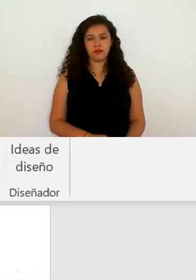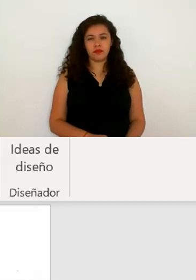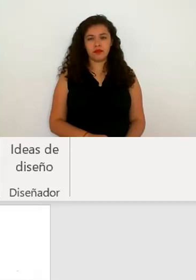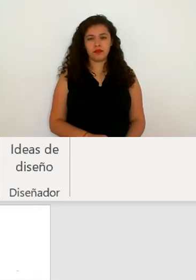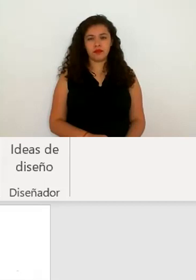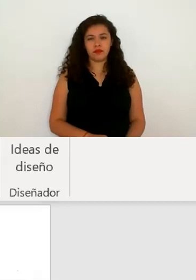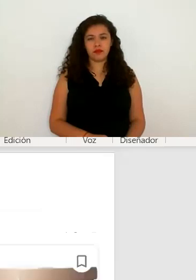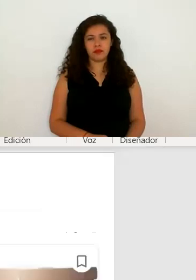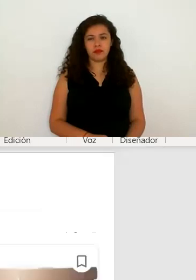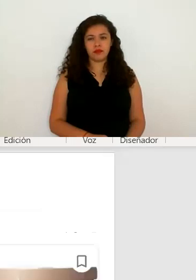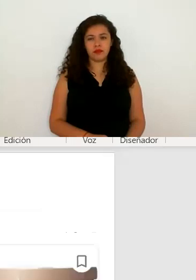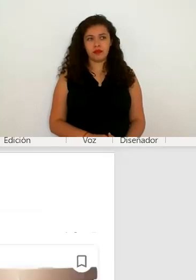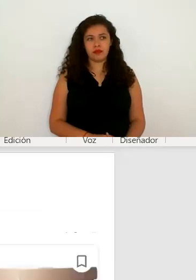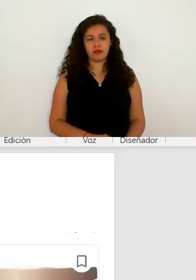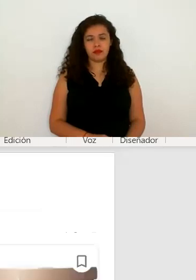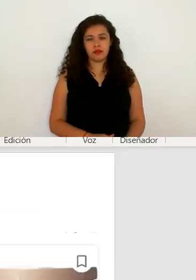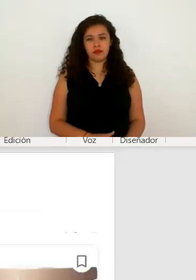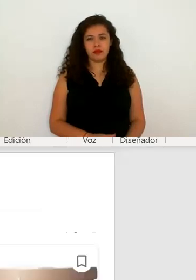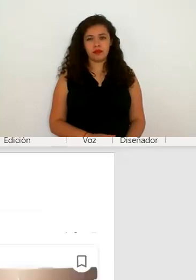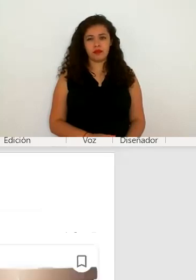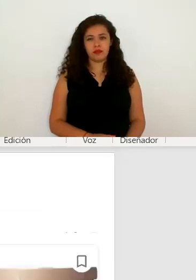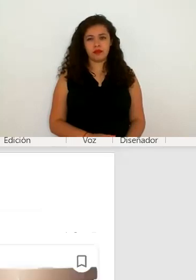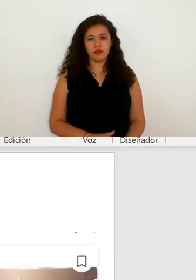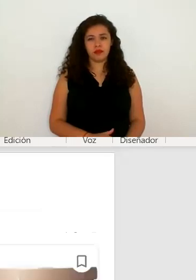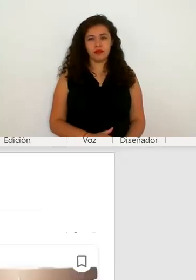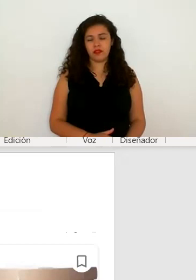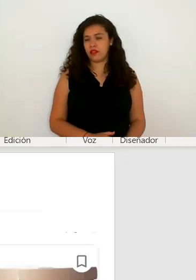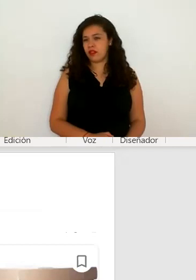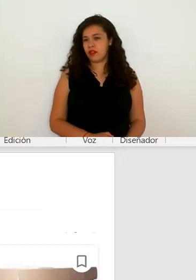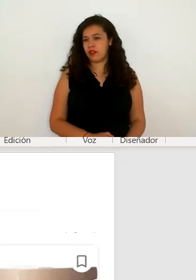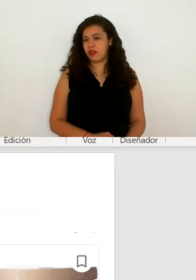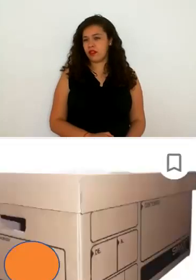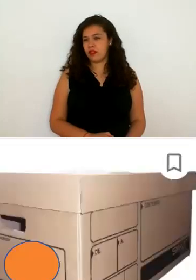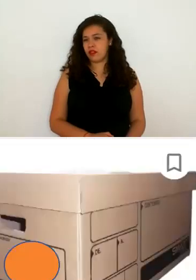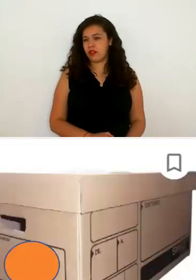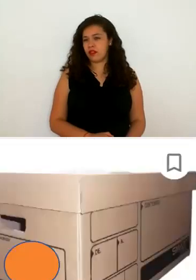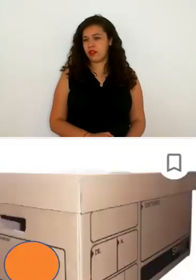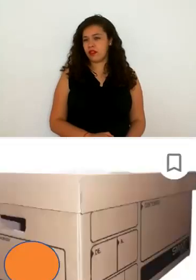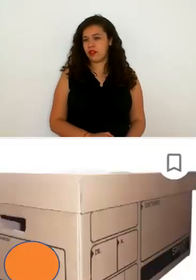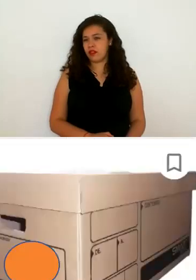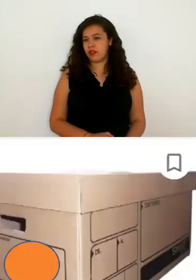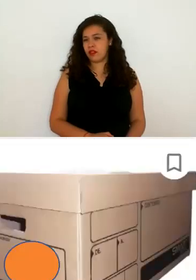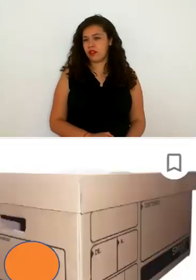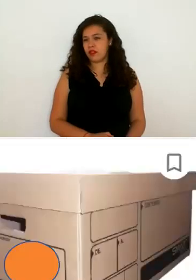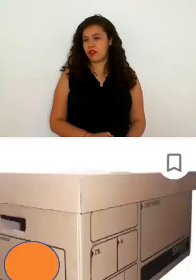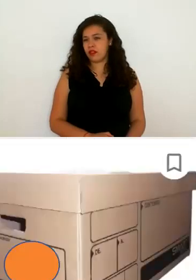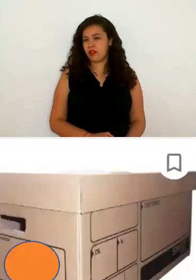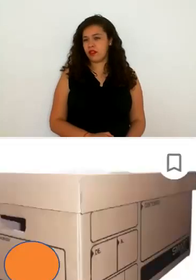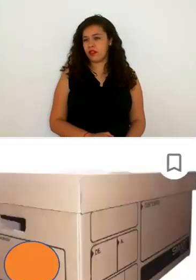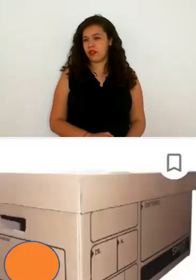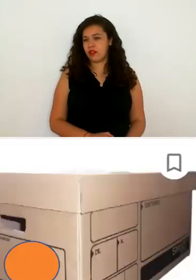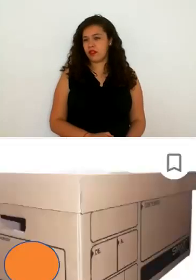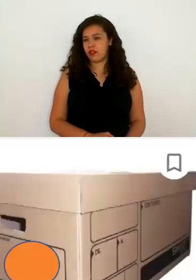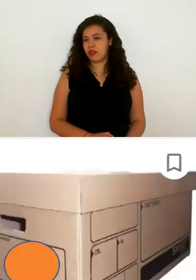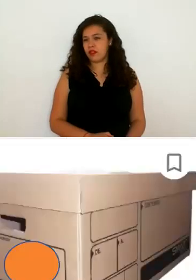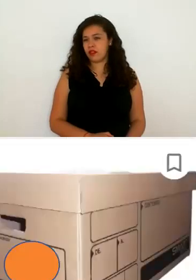Bien. En el mercado hay una variedad de cajas para resguardo de los expedientes,